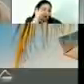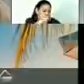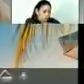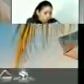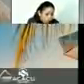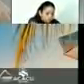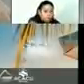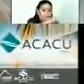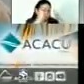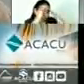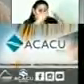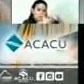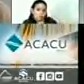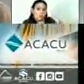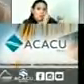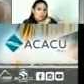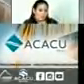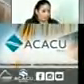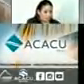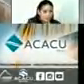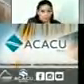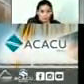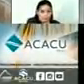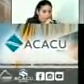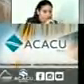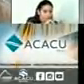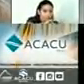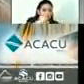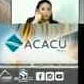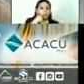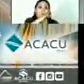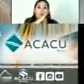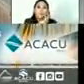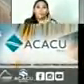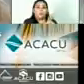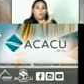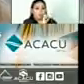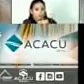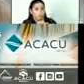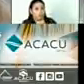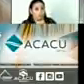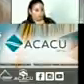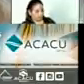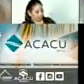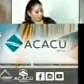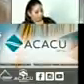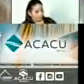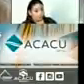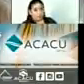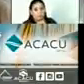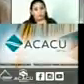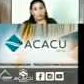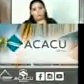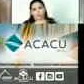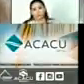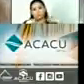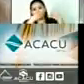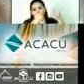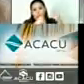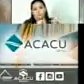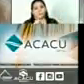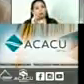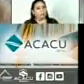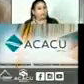específico para prevenir contagios de COVID-19 y mantener el monitoreo por parte del personal del Ministerio de Salud Pública.